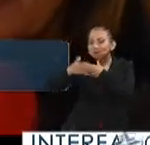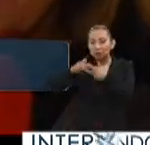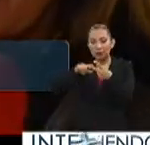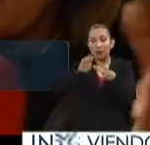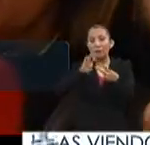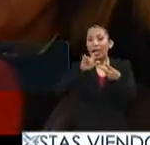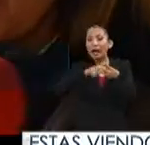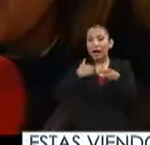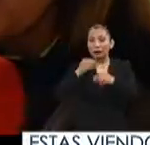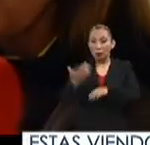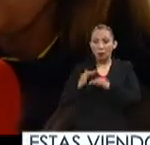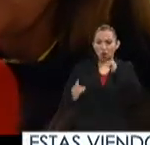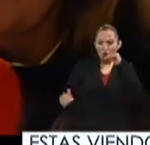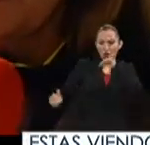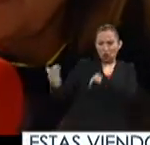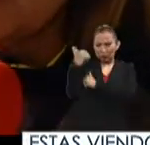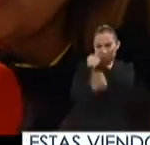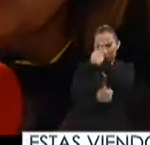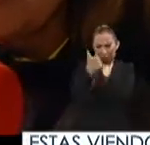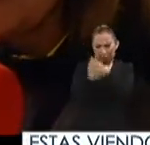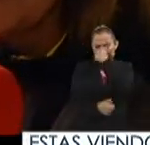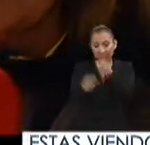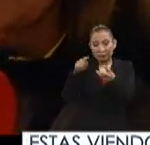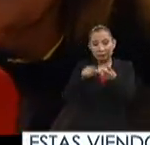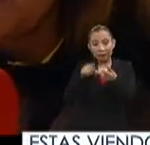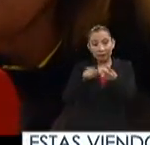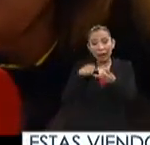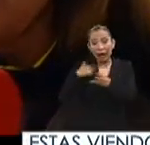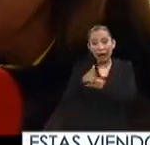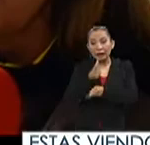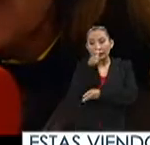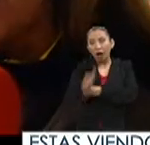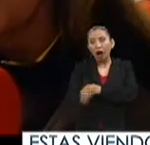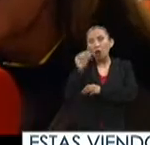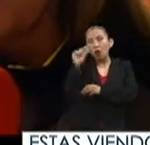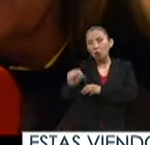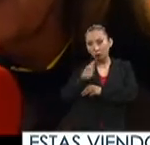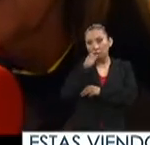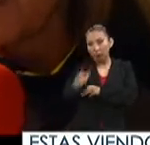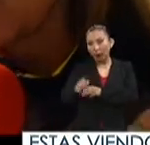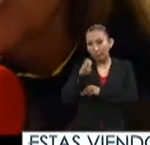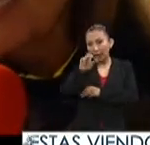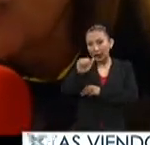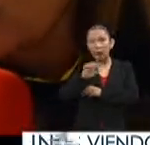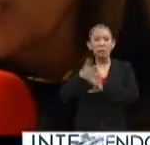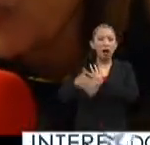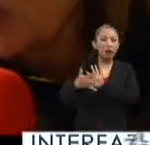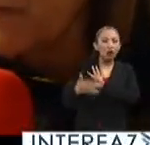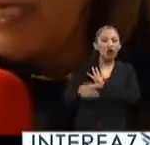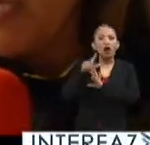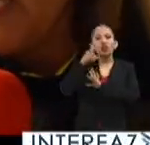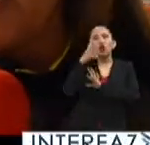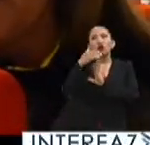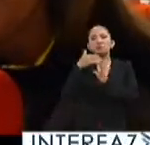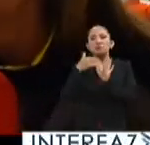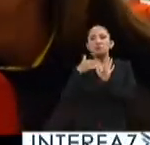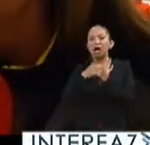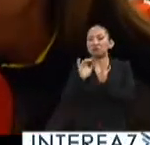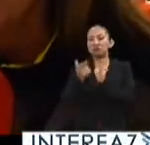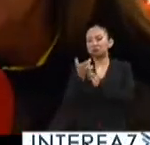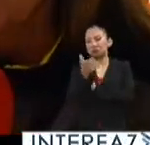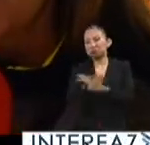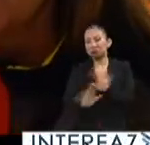y becas de alto rendimiento. En ellos el salario mínimo se les da de beca, que son alrededor de 2,000 y